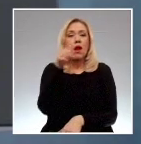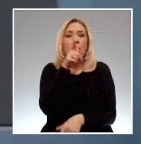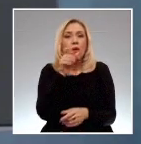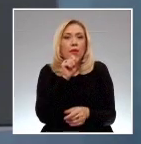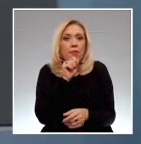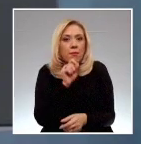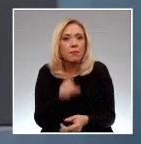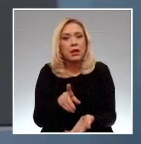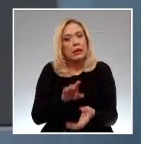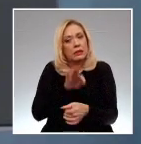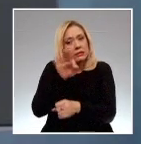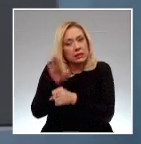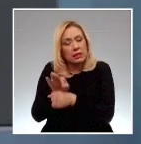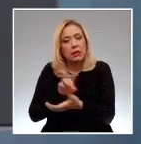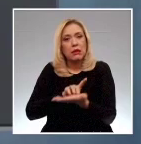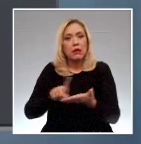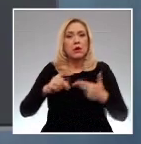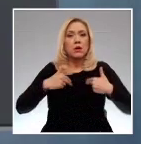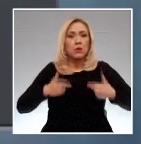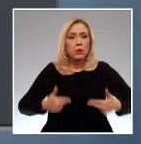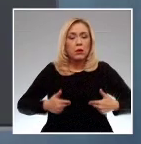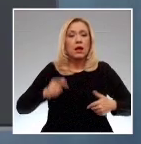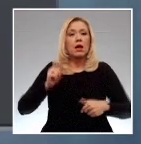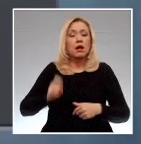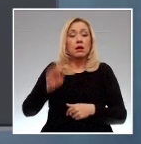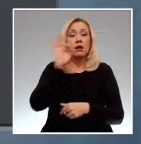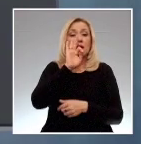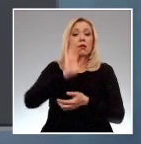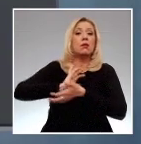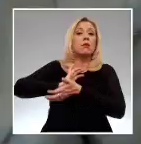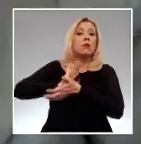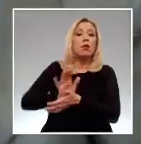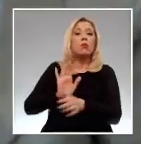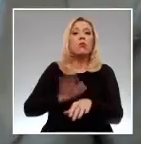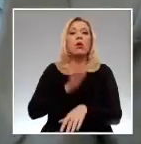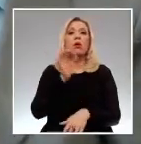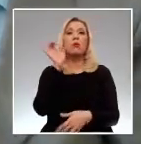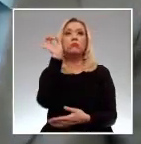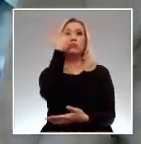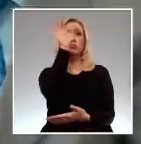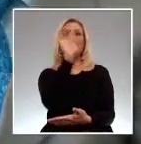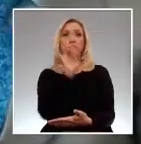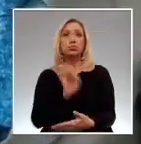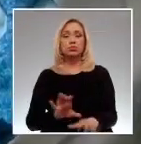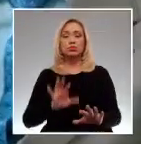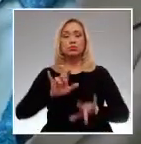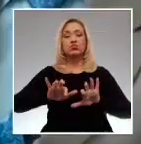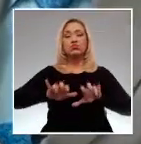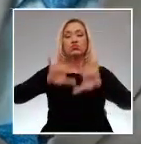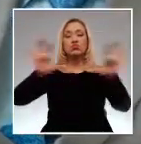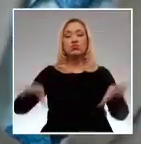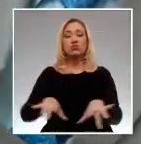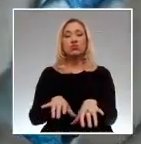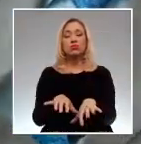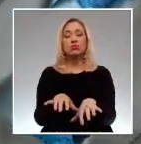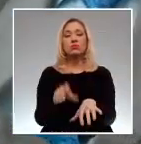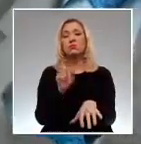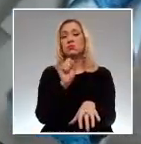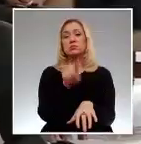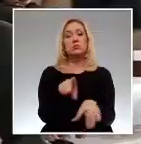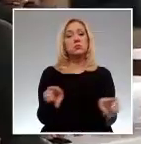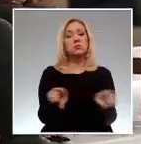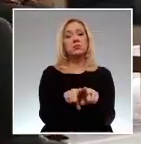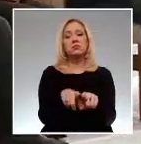posible discriminación mediante algoritmos o vulneraciones por el mal uso de datos